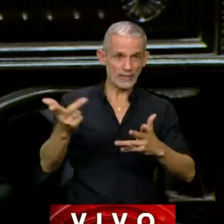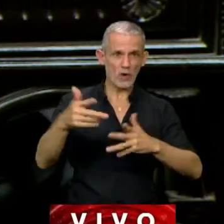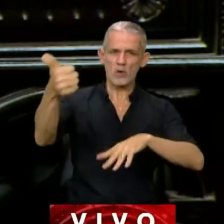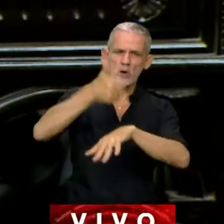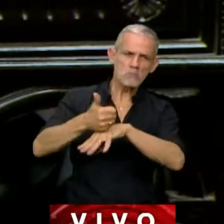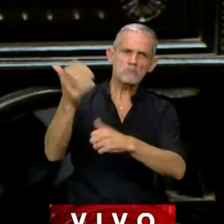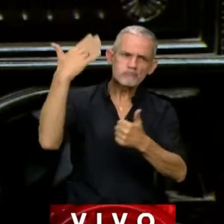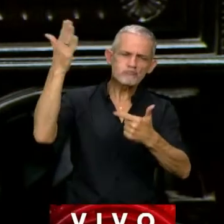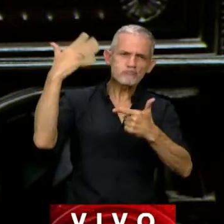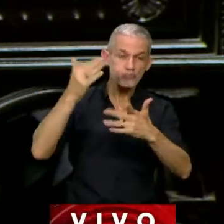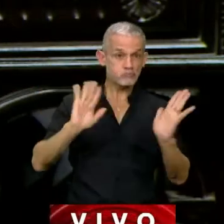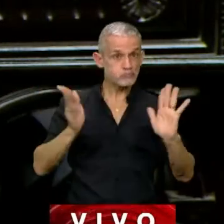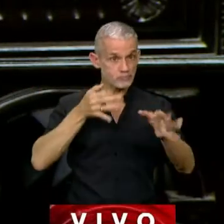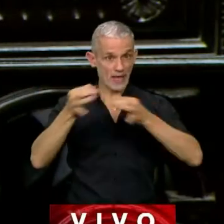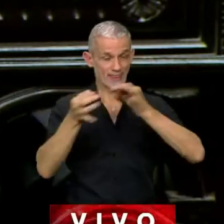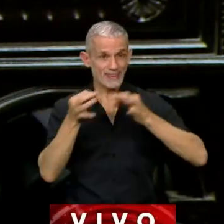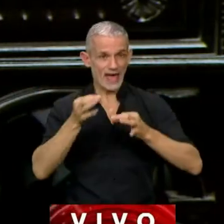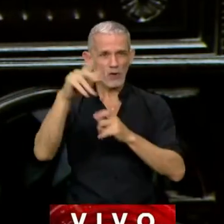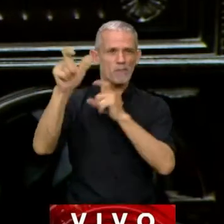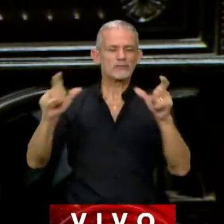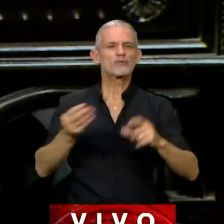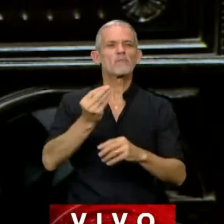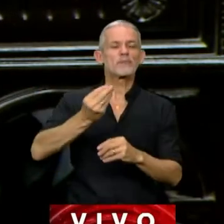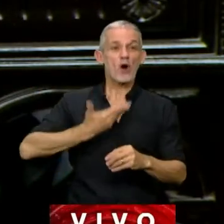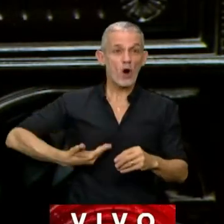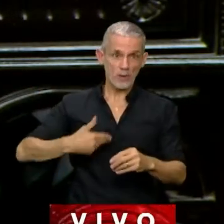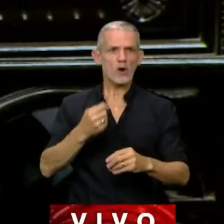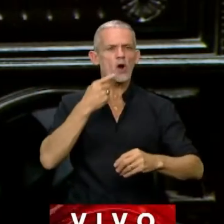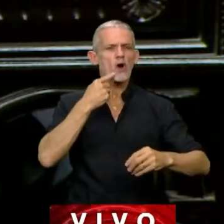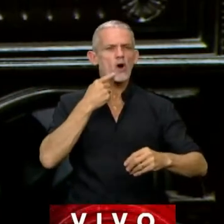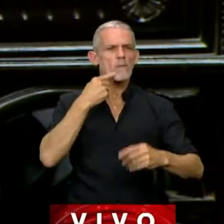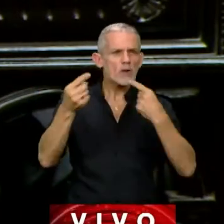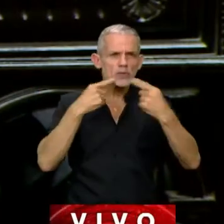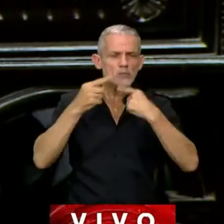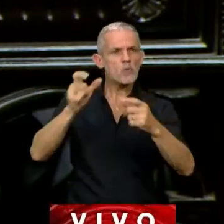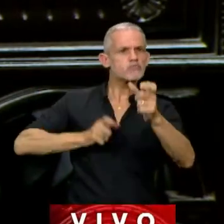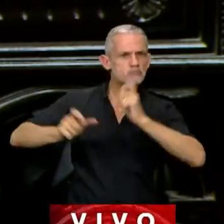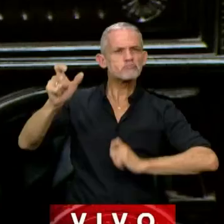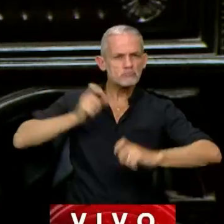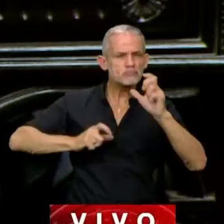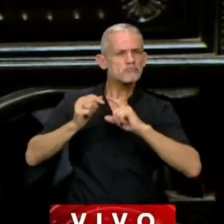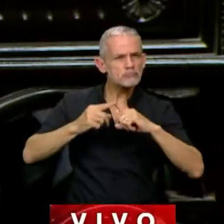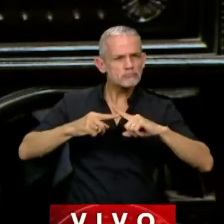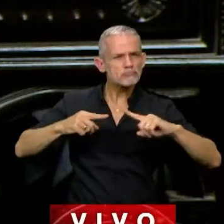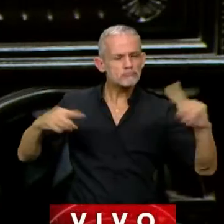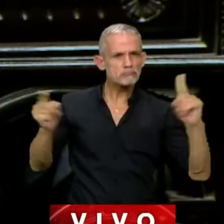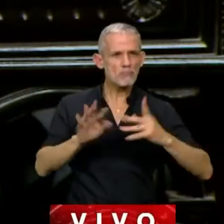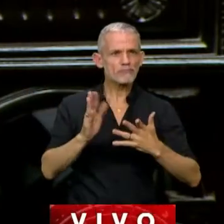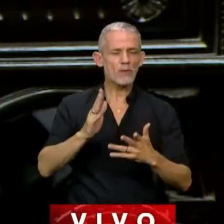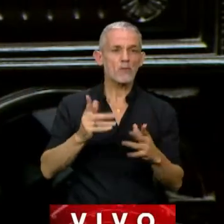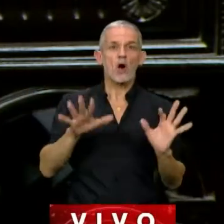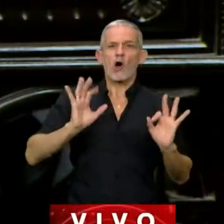allí un intenso diálogo porque los funcionarios contestaron todas las preguntas que se le formularon. No siempre habrán